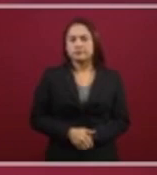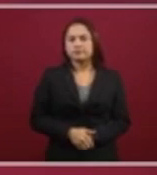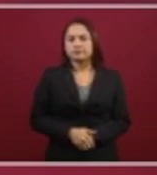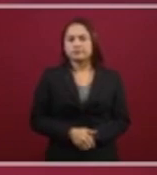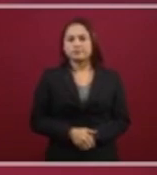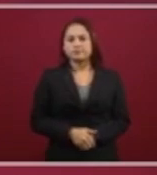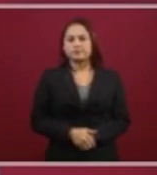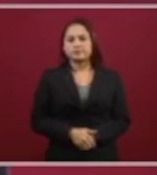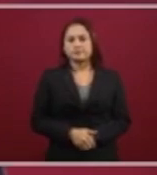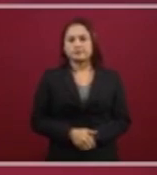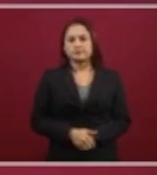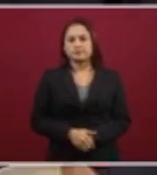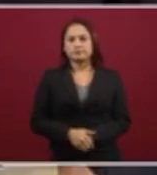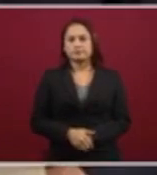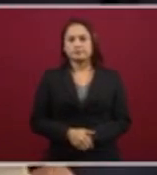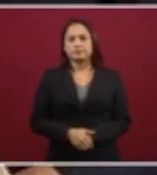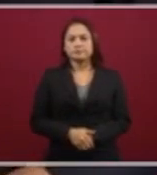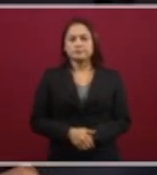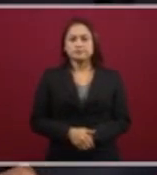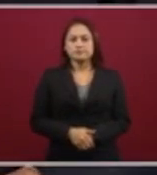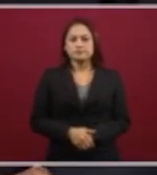para financiar